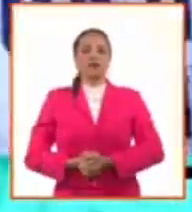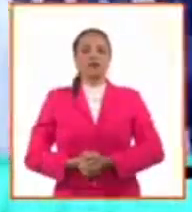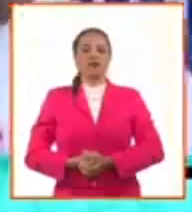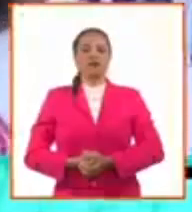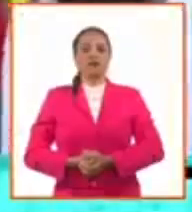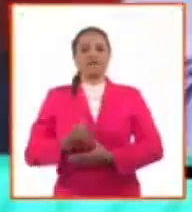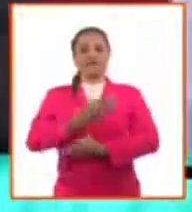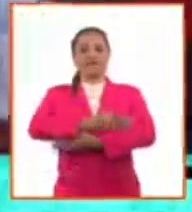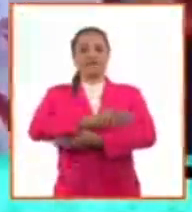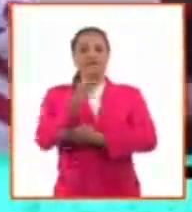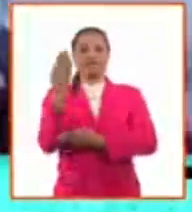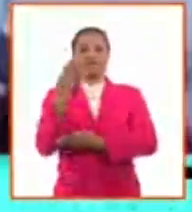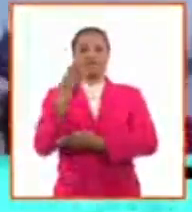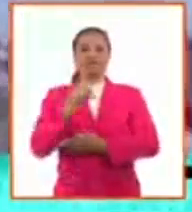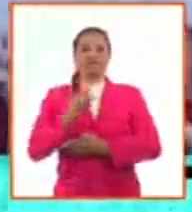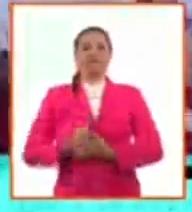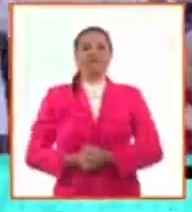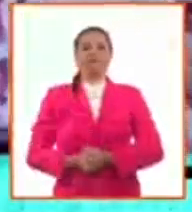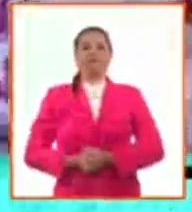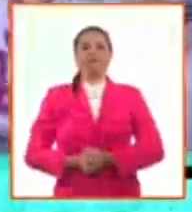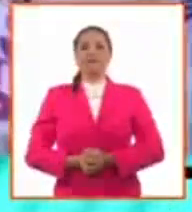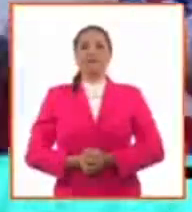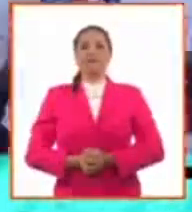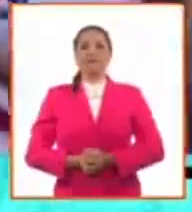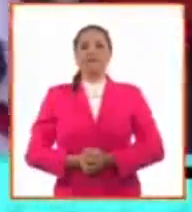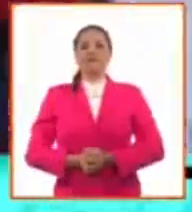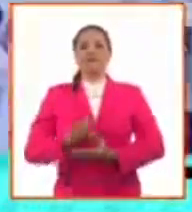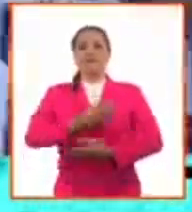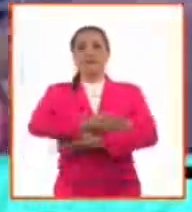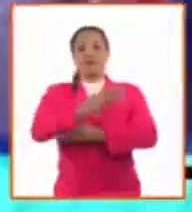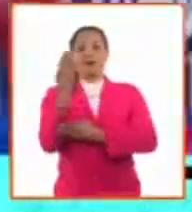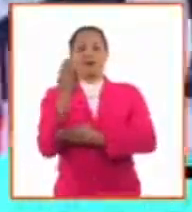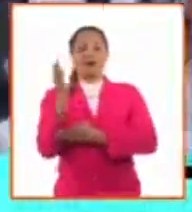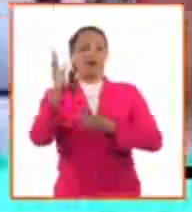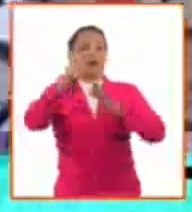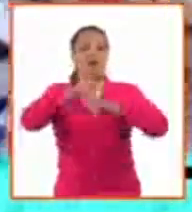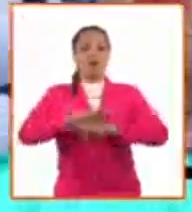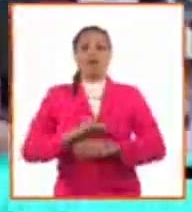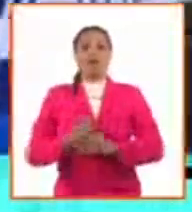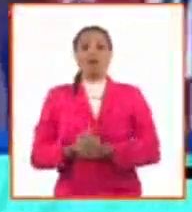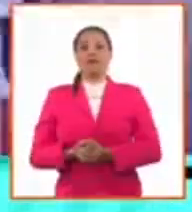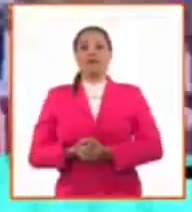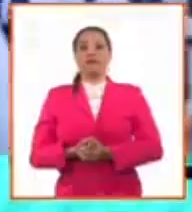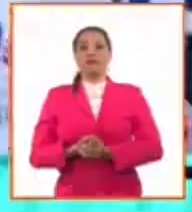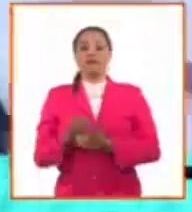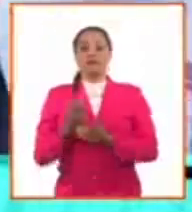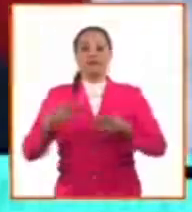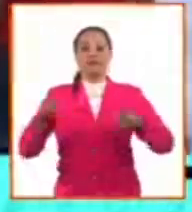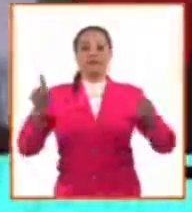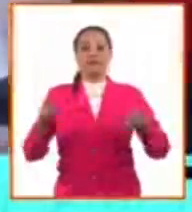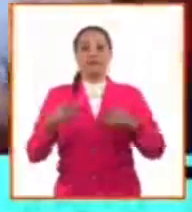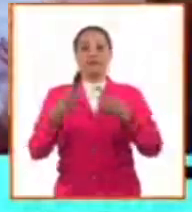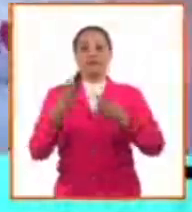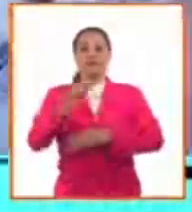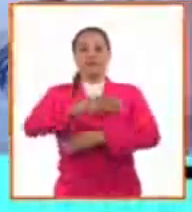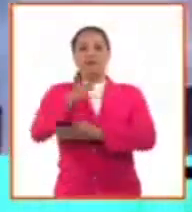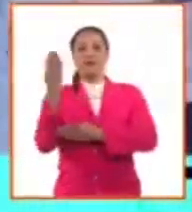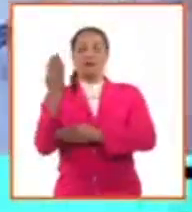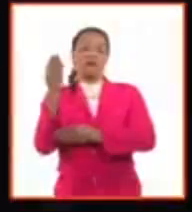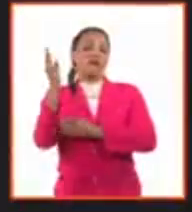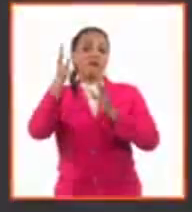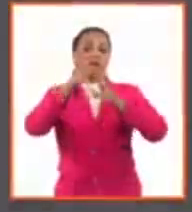bloqueo! Y también lo están pidiendo el mundo entero. ¡Abajo el bloqueo! ¡Ay, ay, ay! ¡Abajo el bloqueo! ¡Ay, ay, ay, ay!